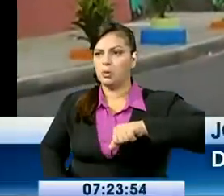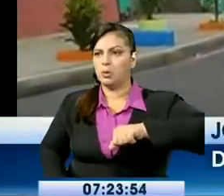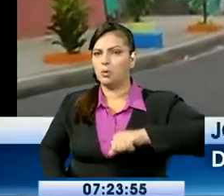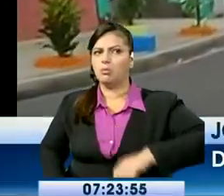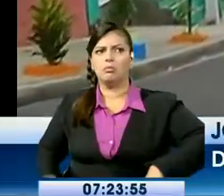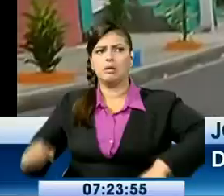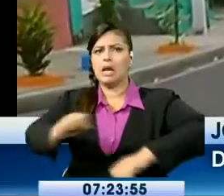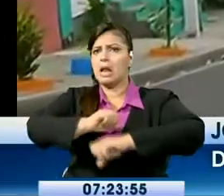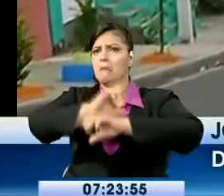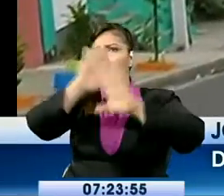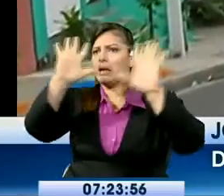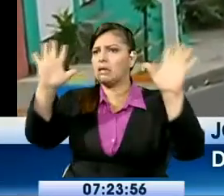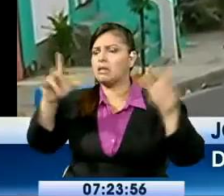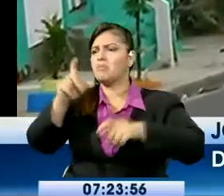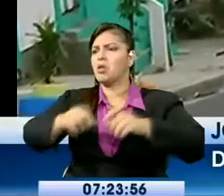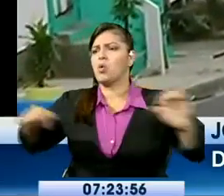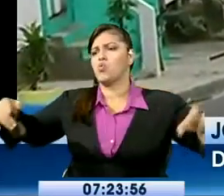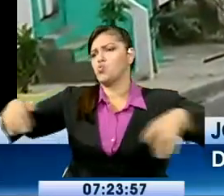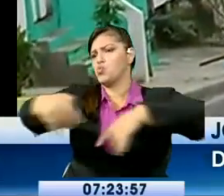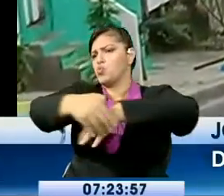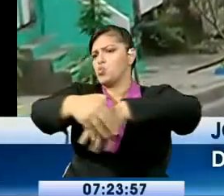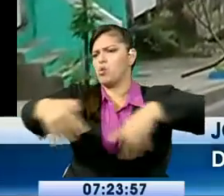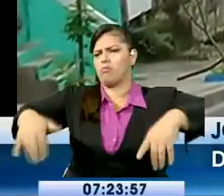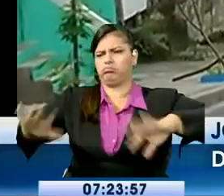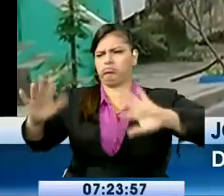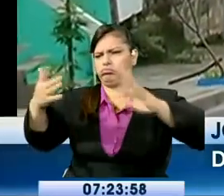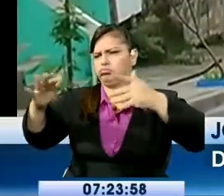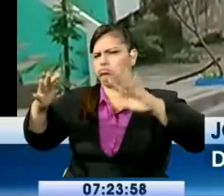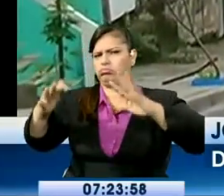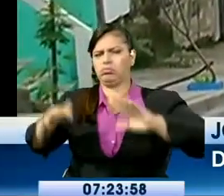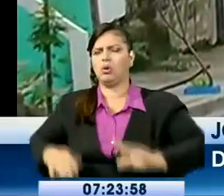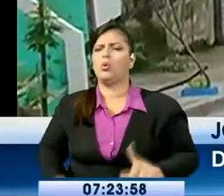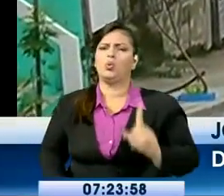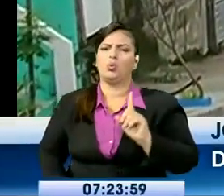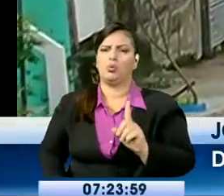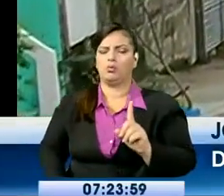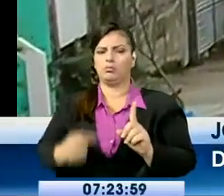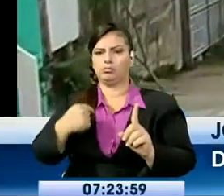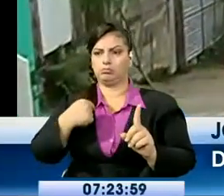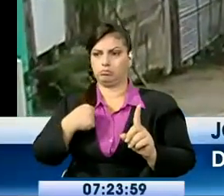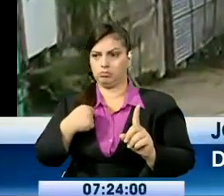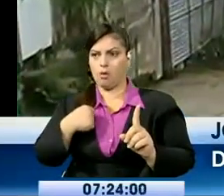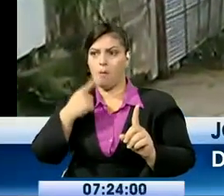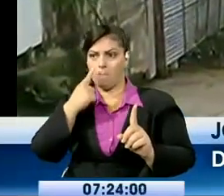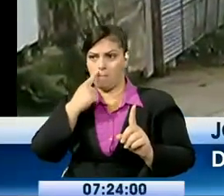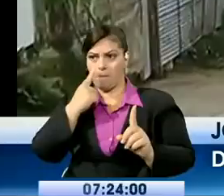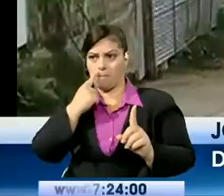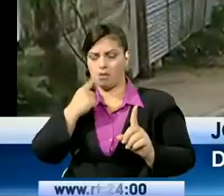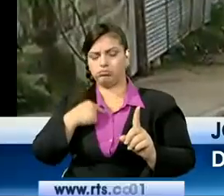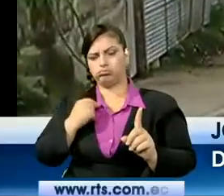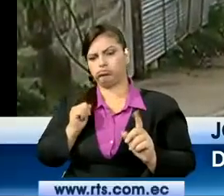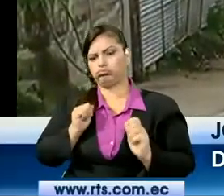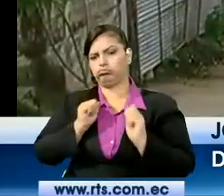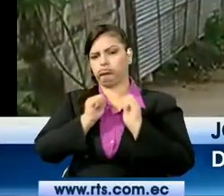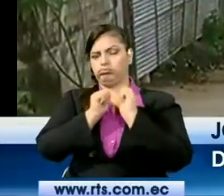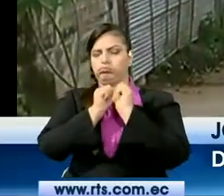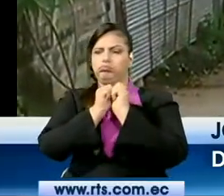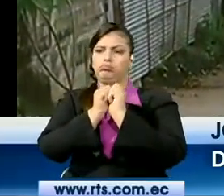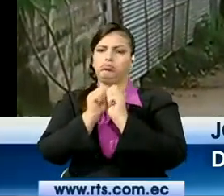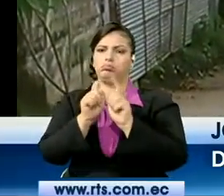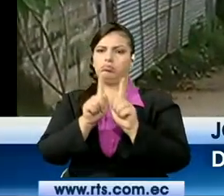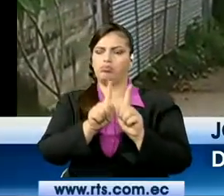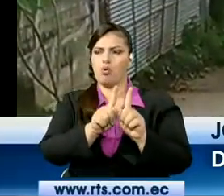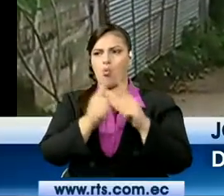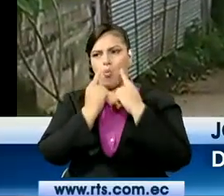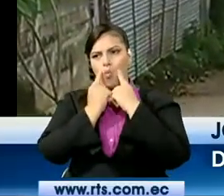ahí, usted sabe que ella es una mujer y uno tiene que a veces venirla a acompañar, porque si de pronto la ven sola, es lógico